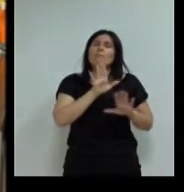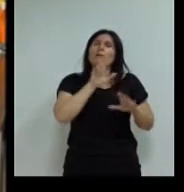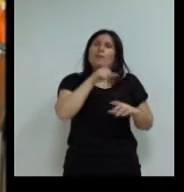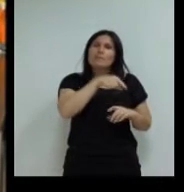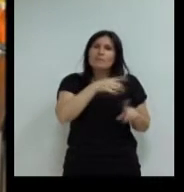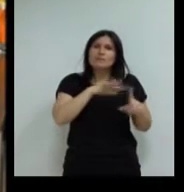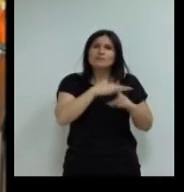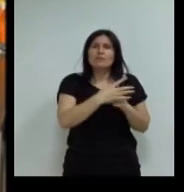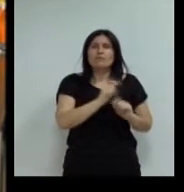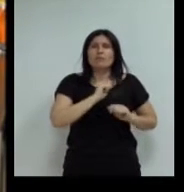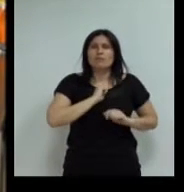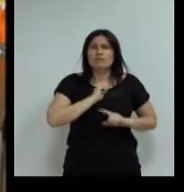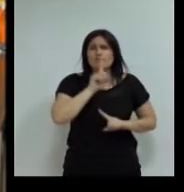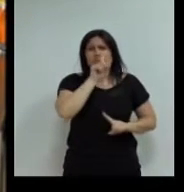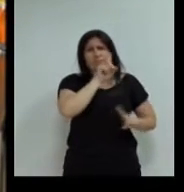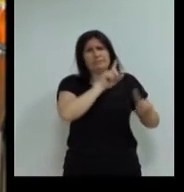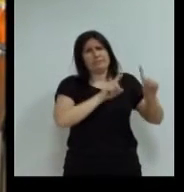mundo.